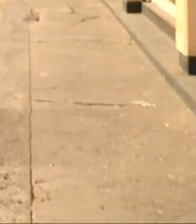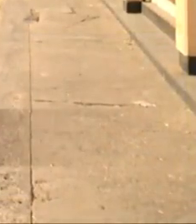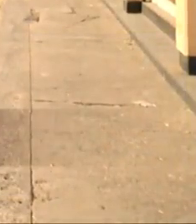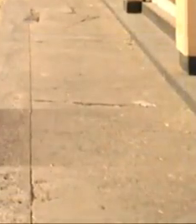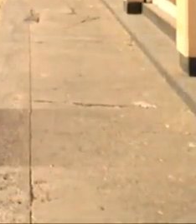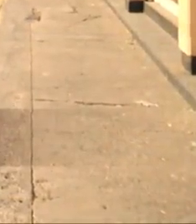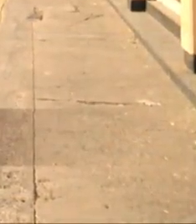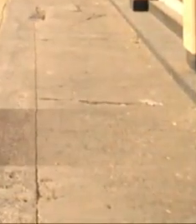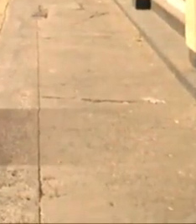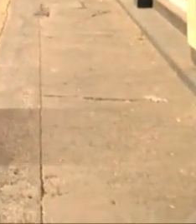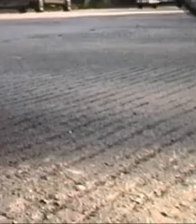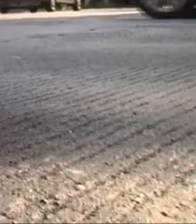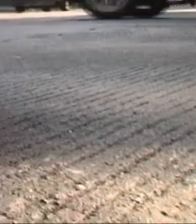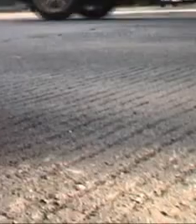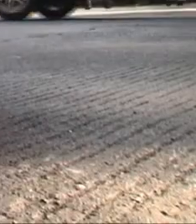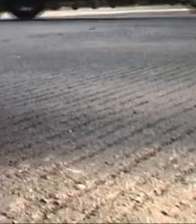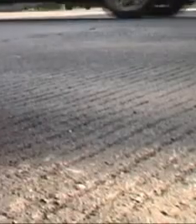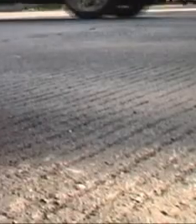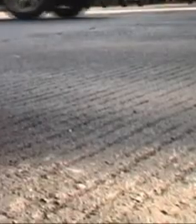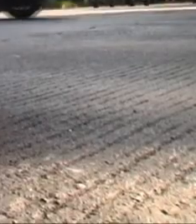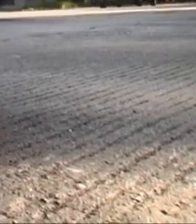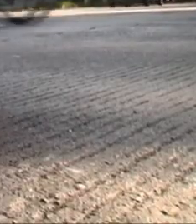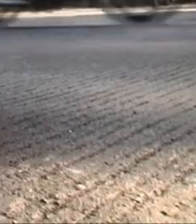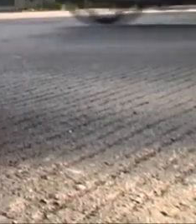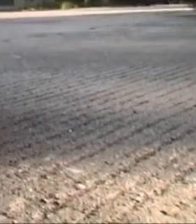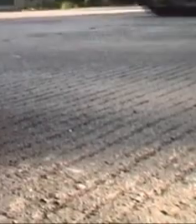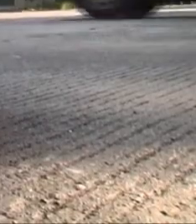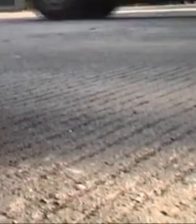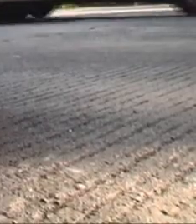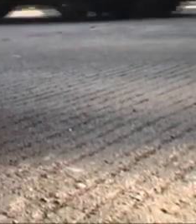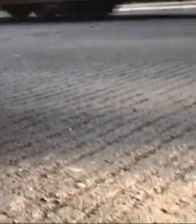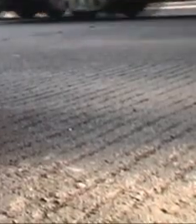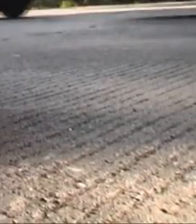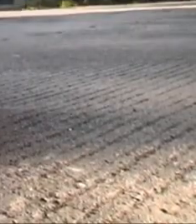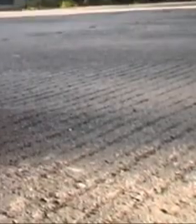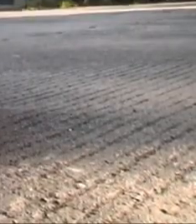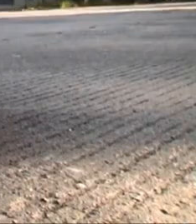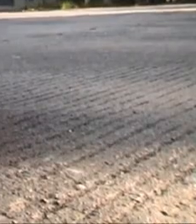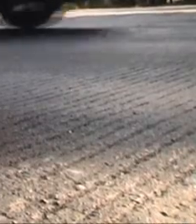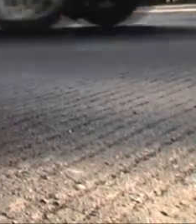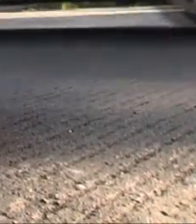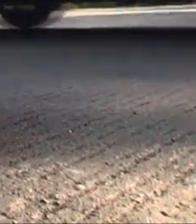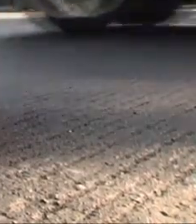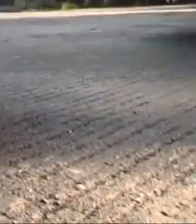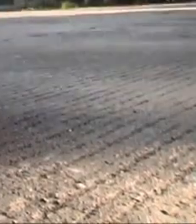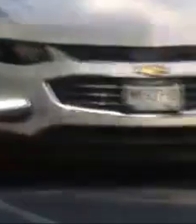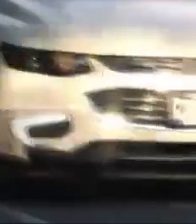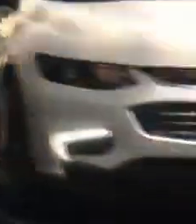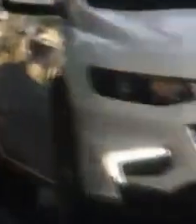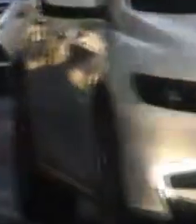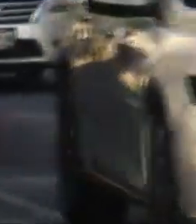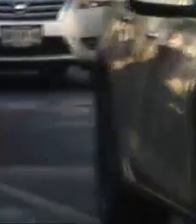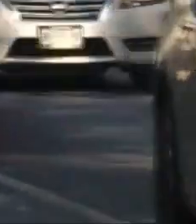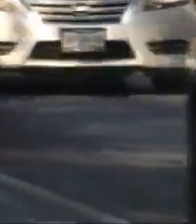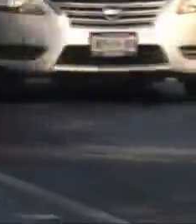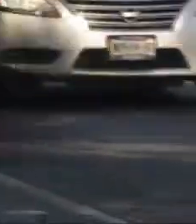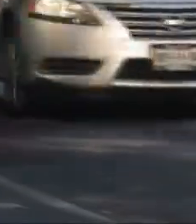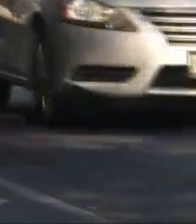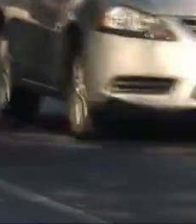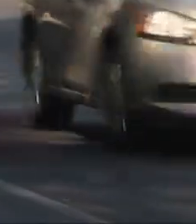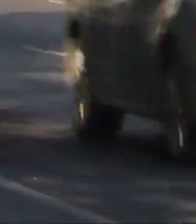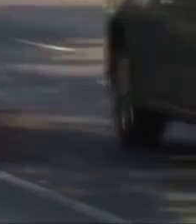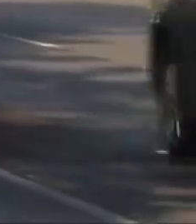cobismo admitió que efectivamente ha habido un bajón en la disciplina de las personas al inicio se